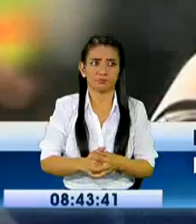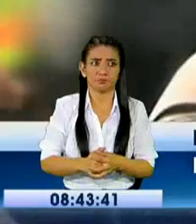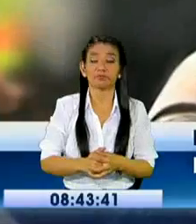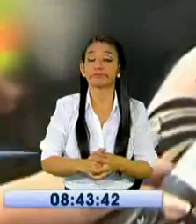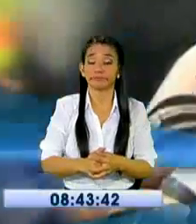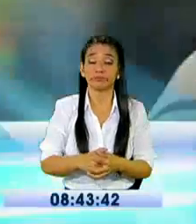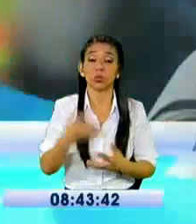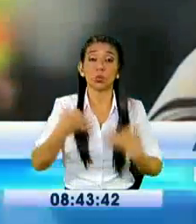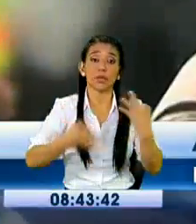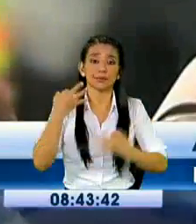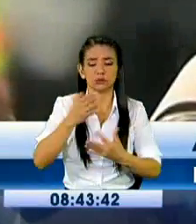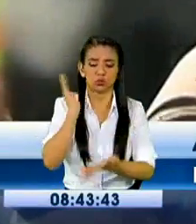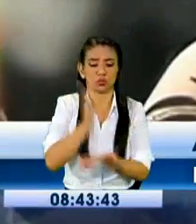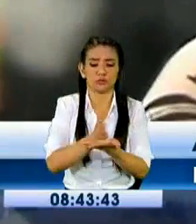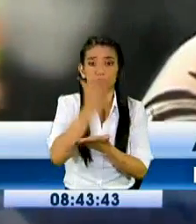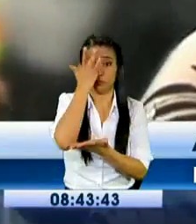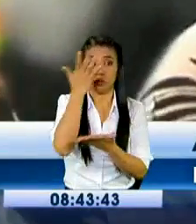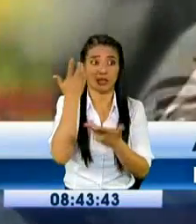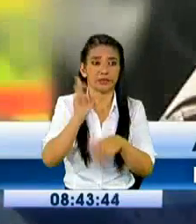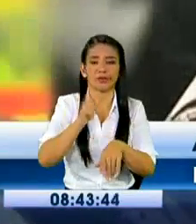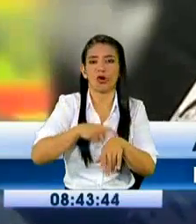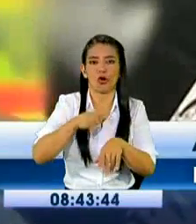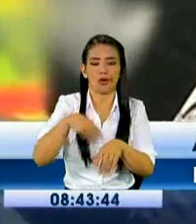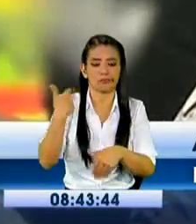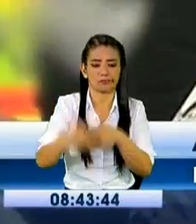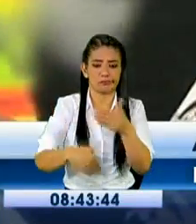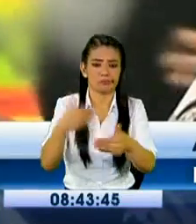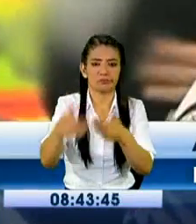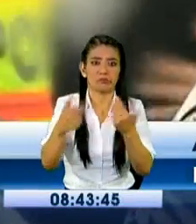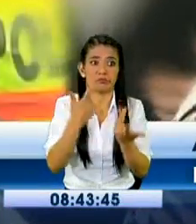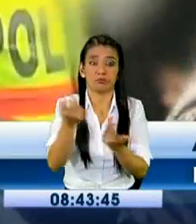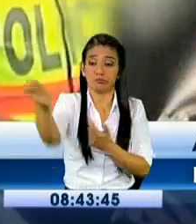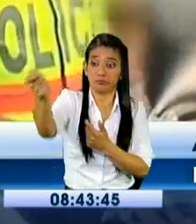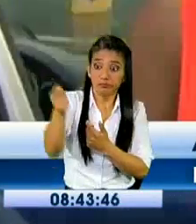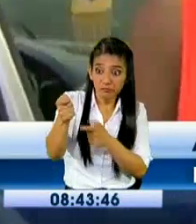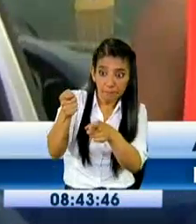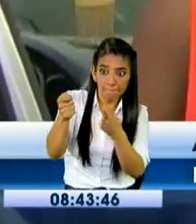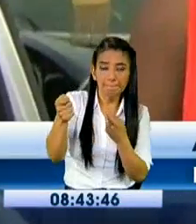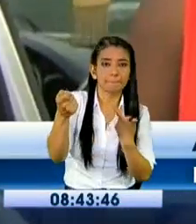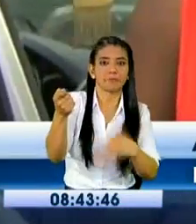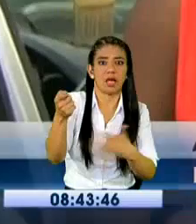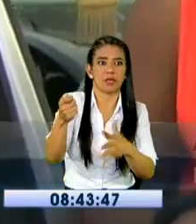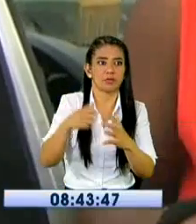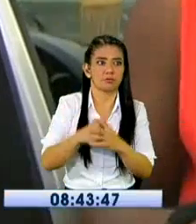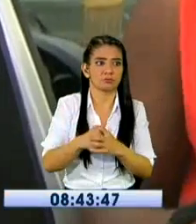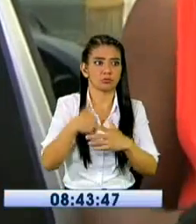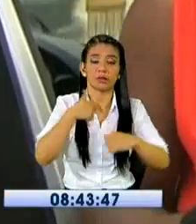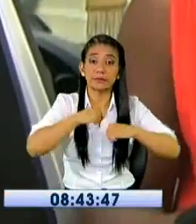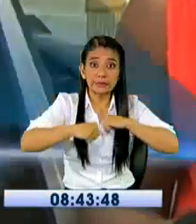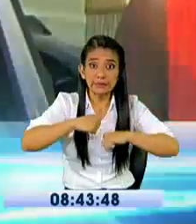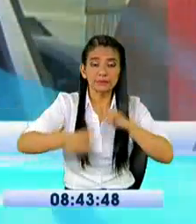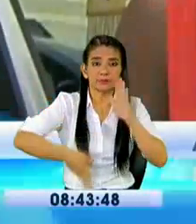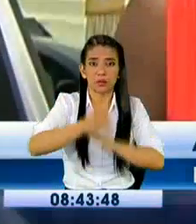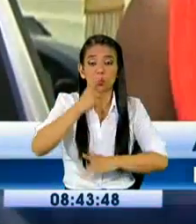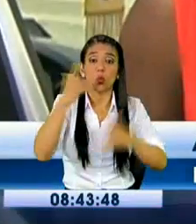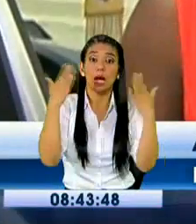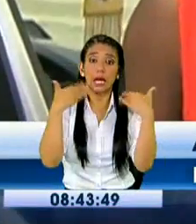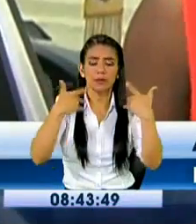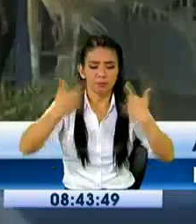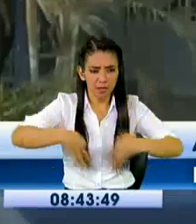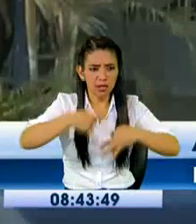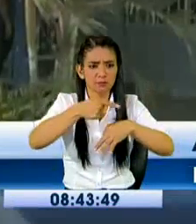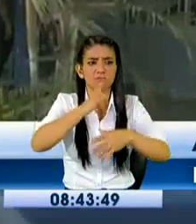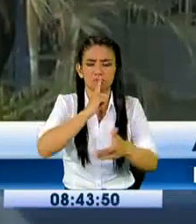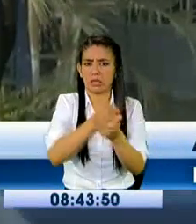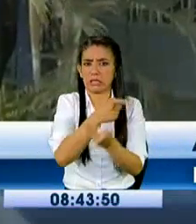señor juez porque ha pasado la hora judicial y no está presente la procesada. Se envió a hacer una diligencia a la ciudad de Guayaquil para constatar el